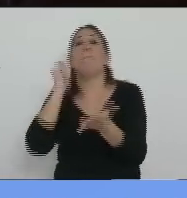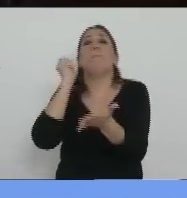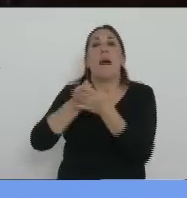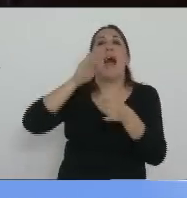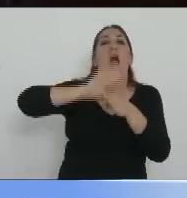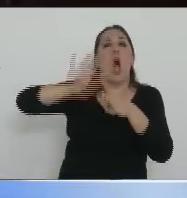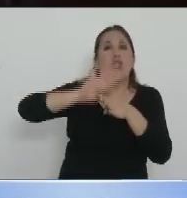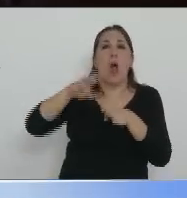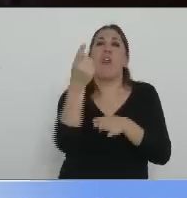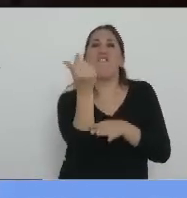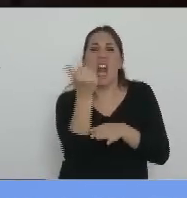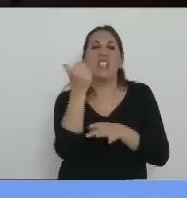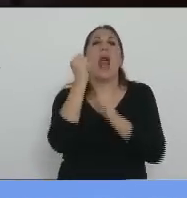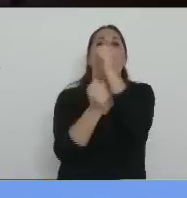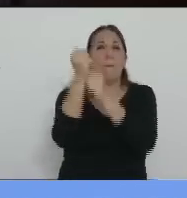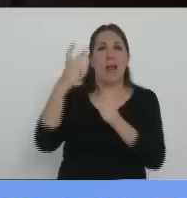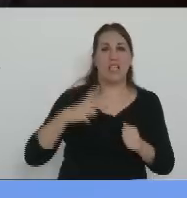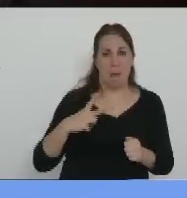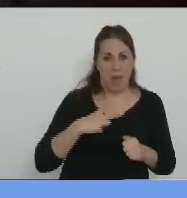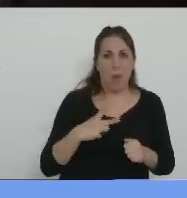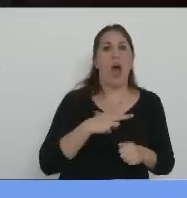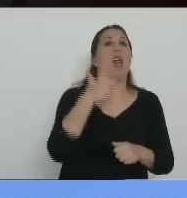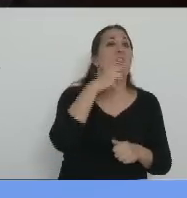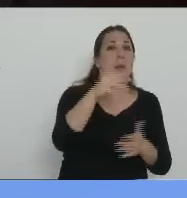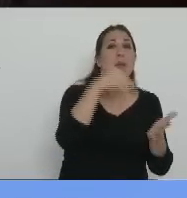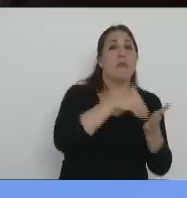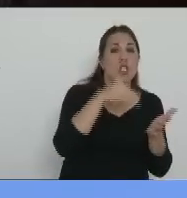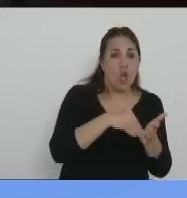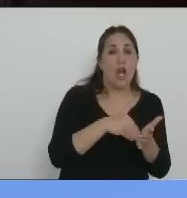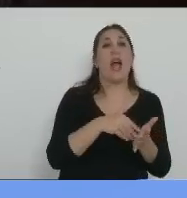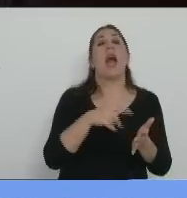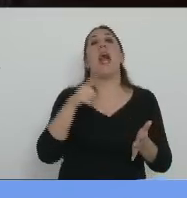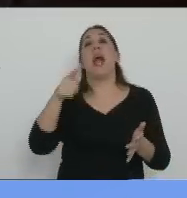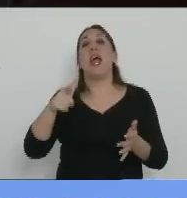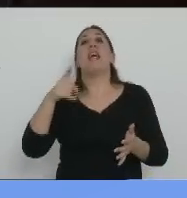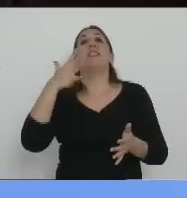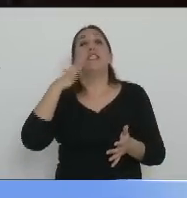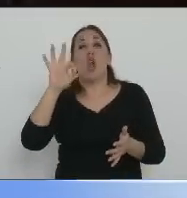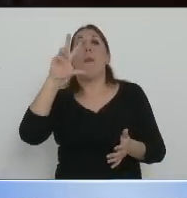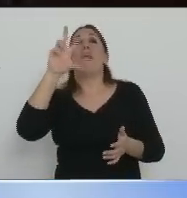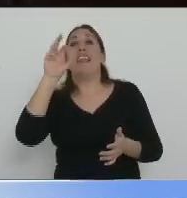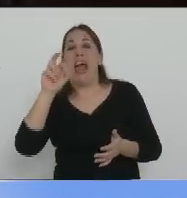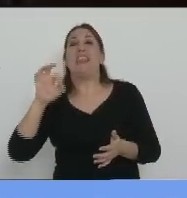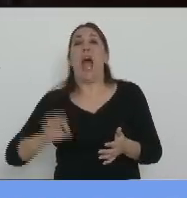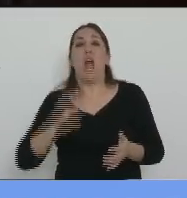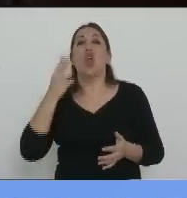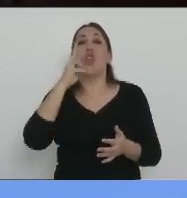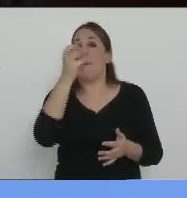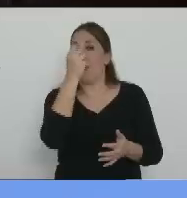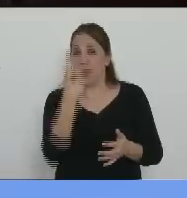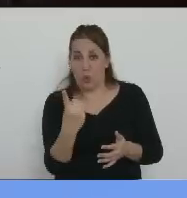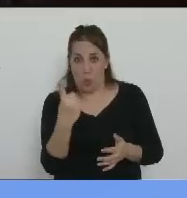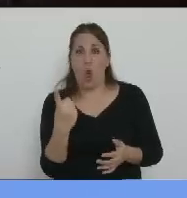empresas privadas 3 mil millones 2 mil 25 mil 30 en el 2021 compras particulares